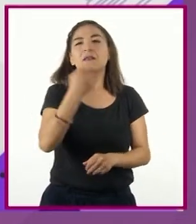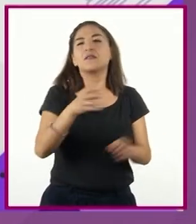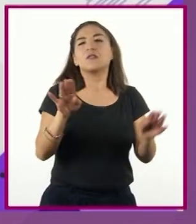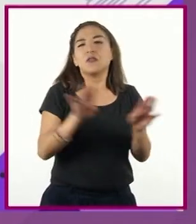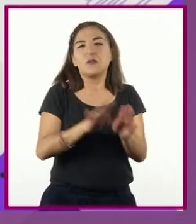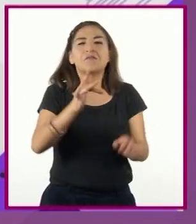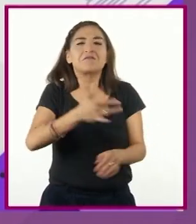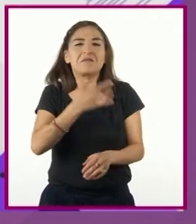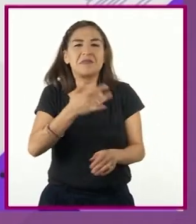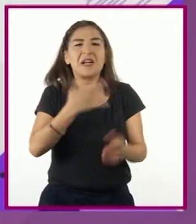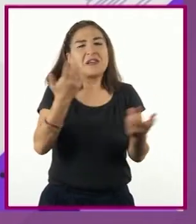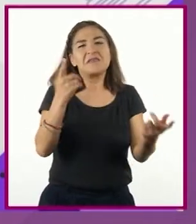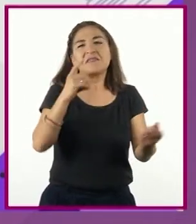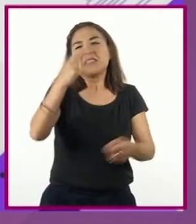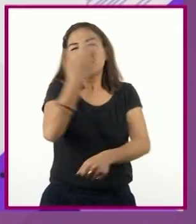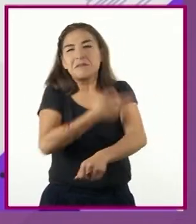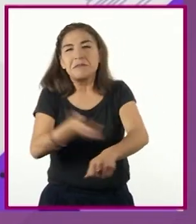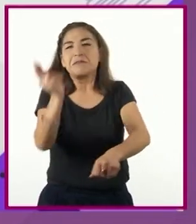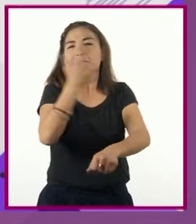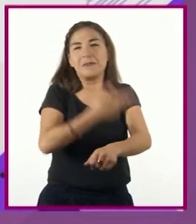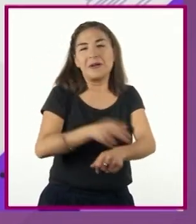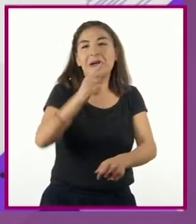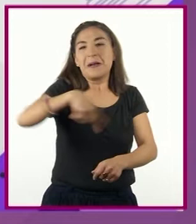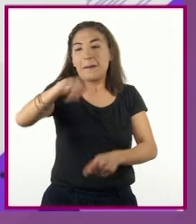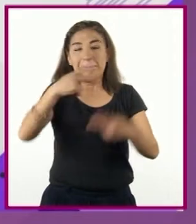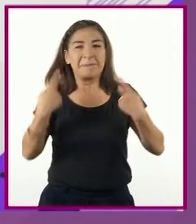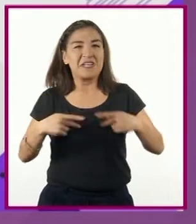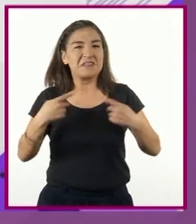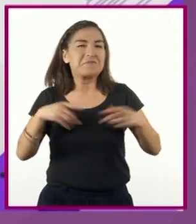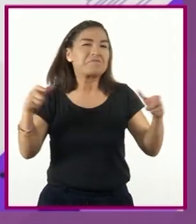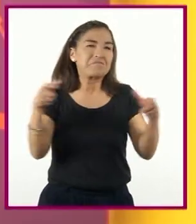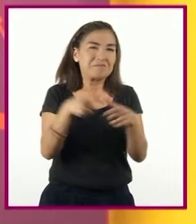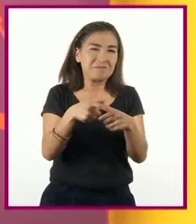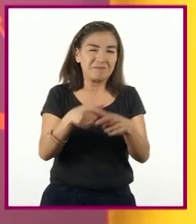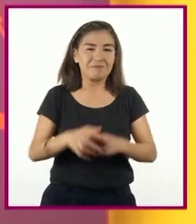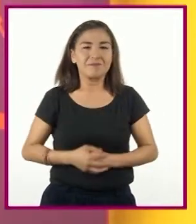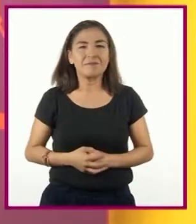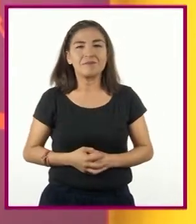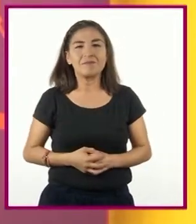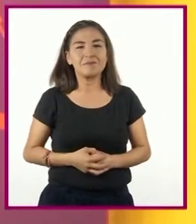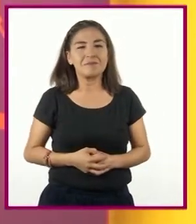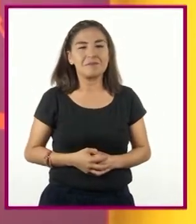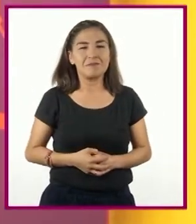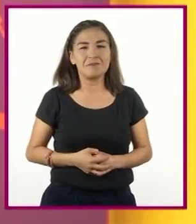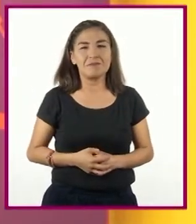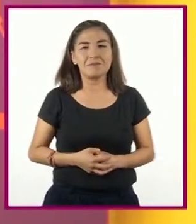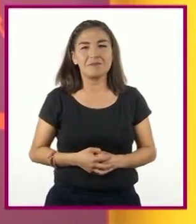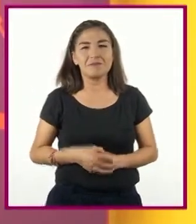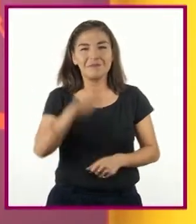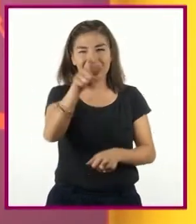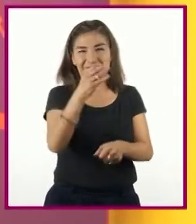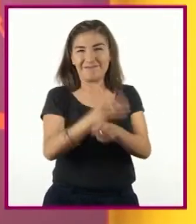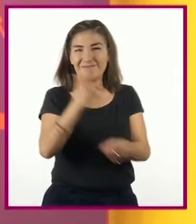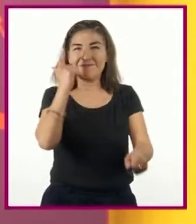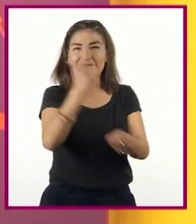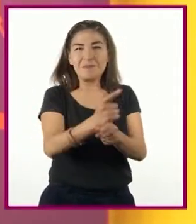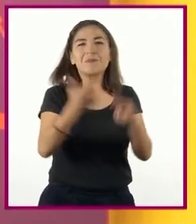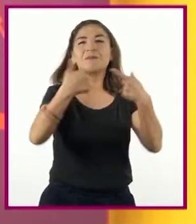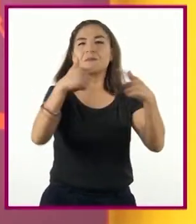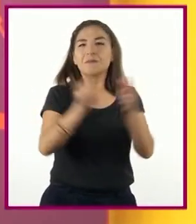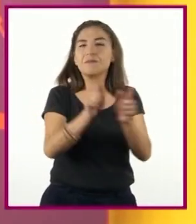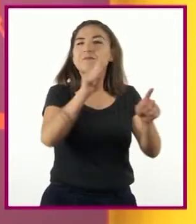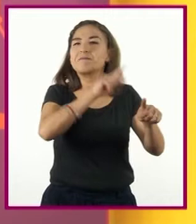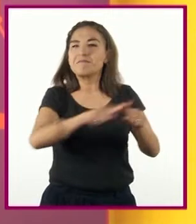espontáneo y normalmente son un pequeño número de personas. Como se dieron cuenta, hay grupos sociales